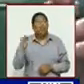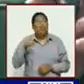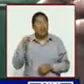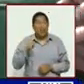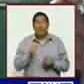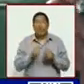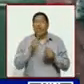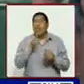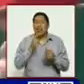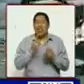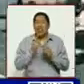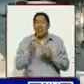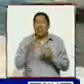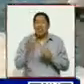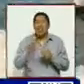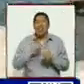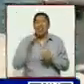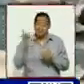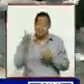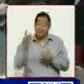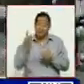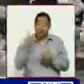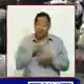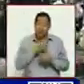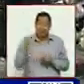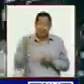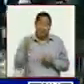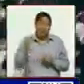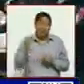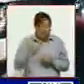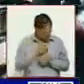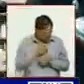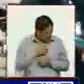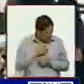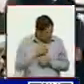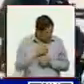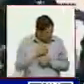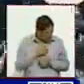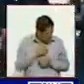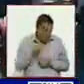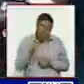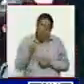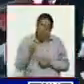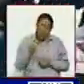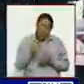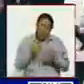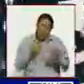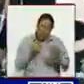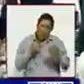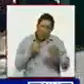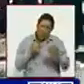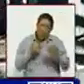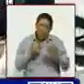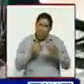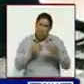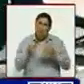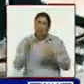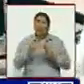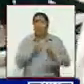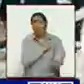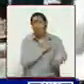cómo llegaron? ¿Quién primero? ¿Quién segunda? Yo llegué primero y somos unos 10 metros de gané, con unos 10